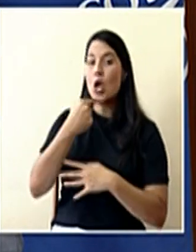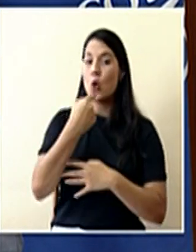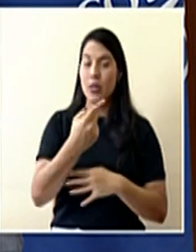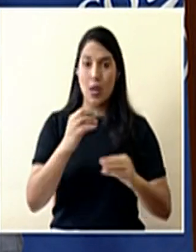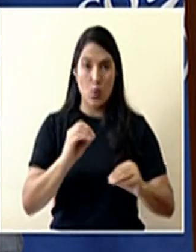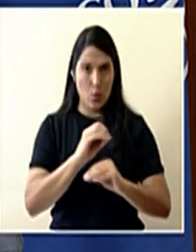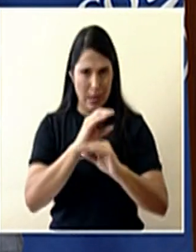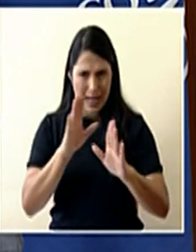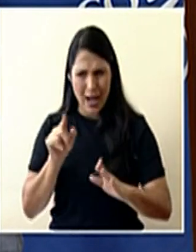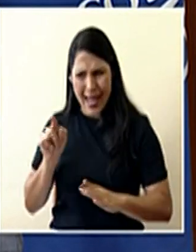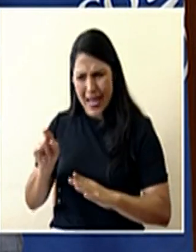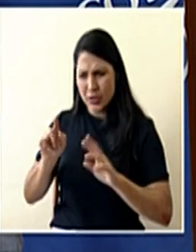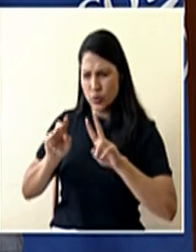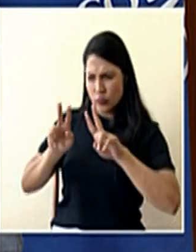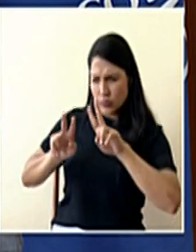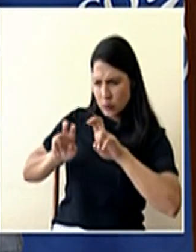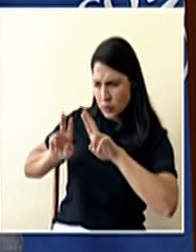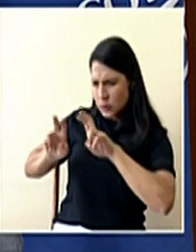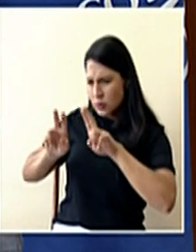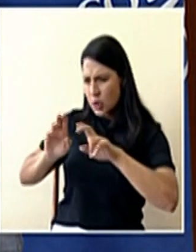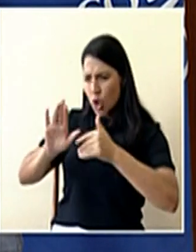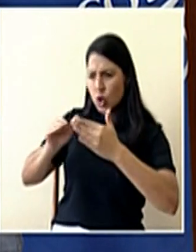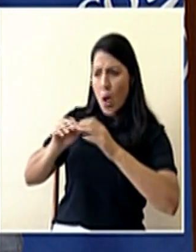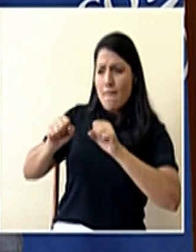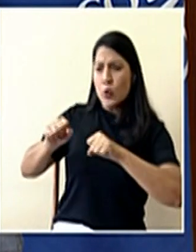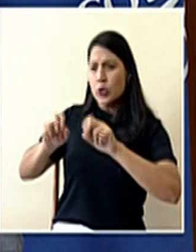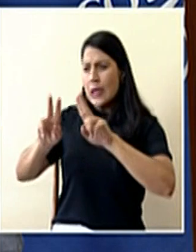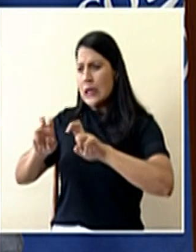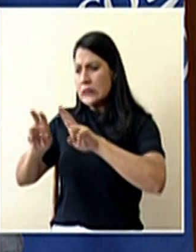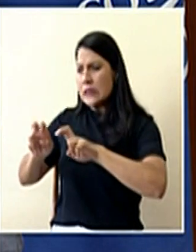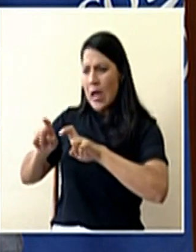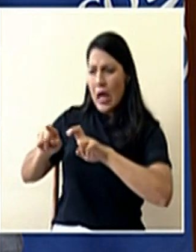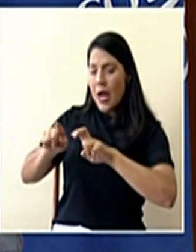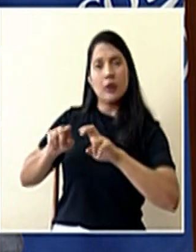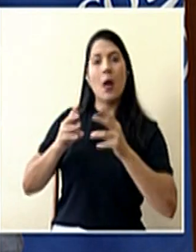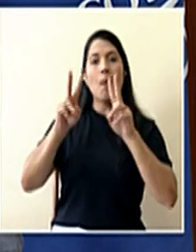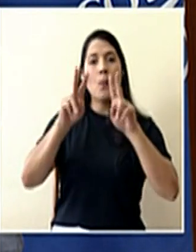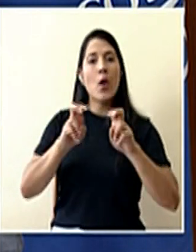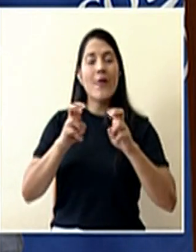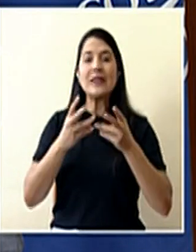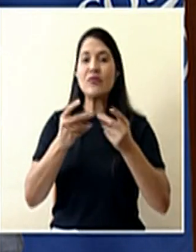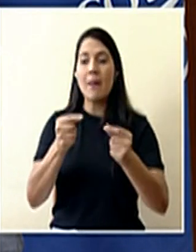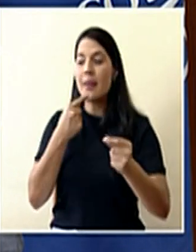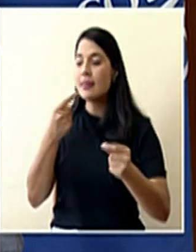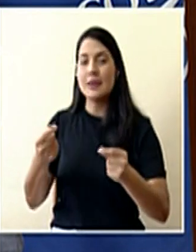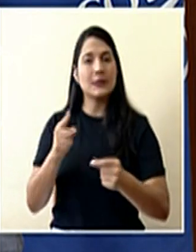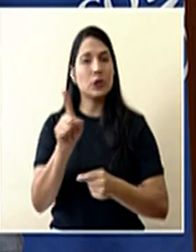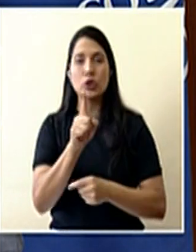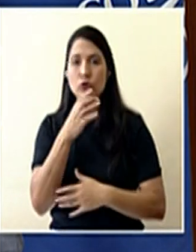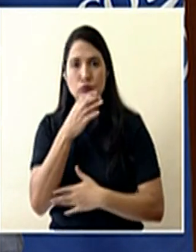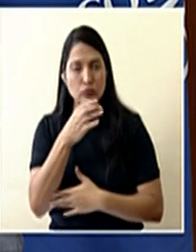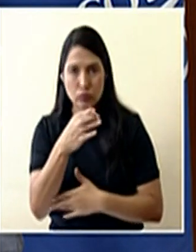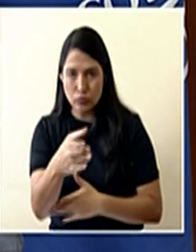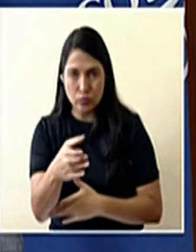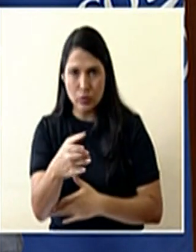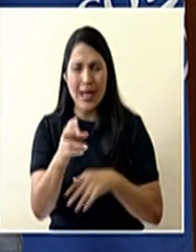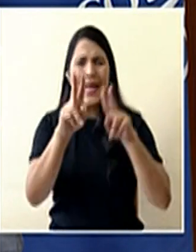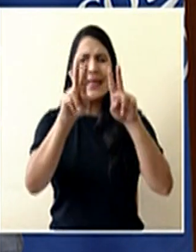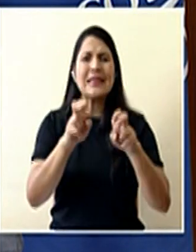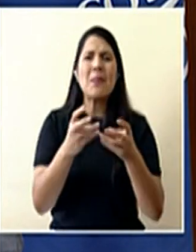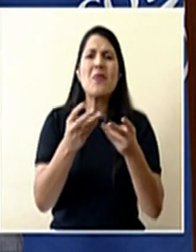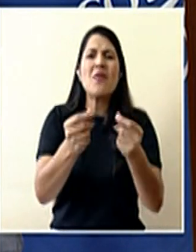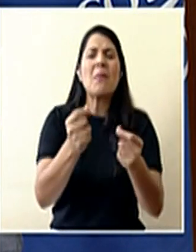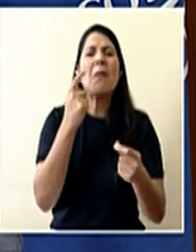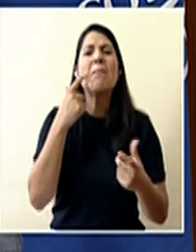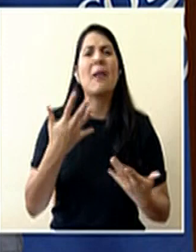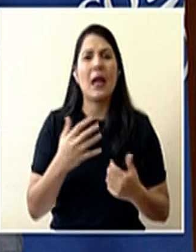estado valorando todas las pruebas existentes o las principales pruebas a nivel mundial. Las pruebas rápidas especialmente se refiere justamente a las pruebas que